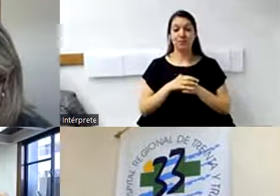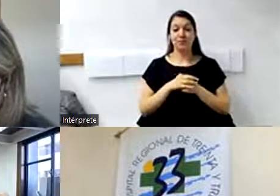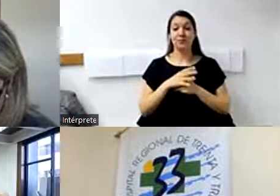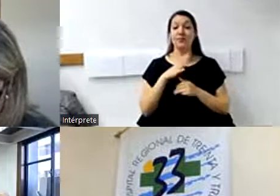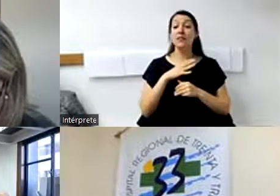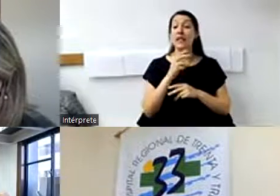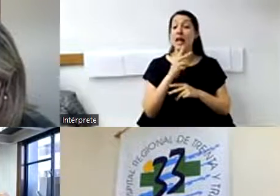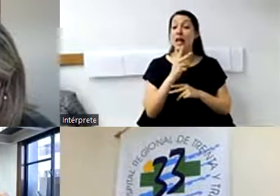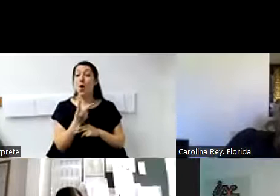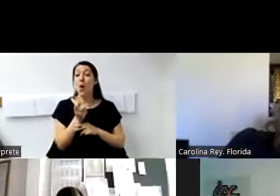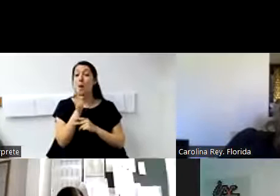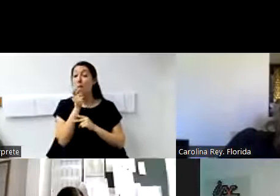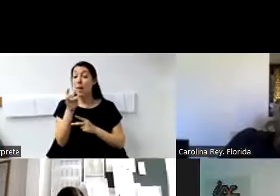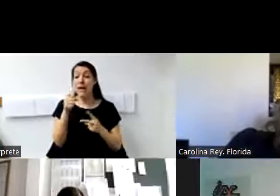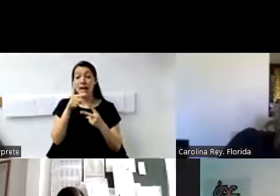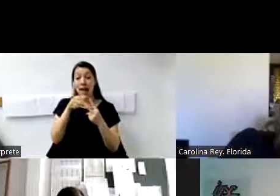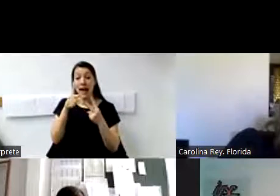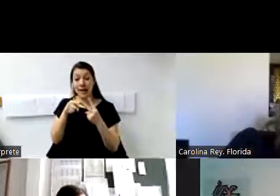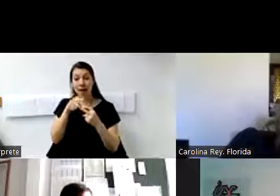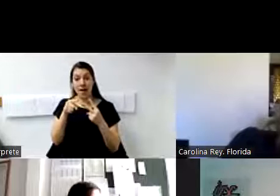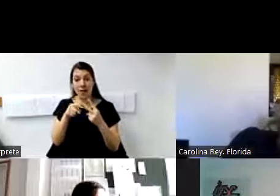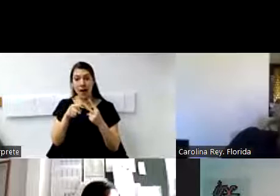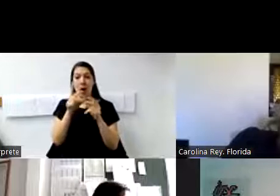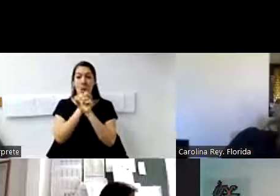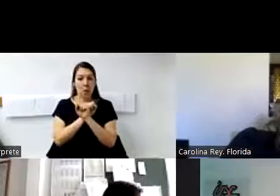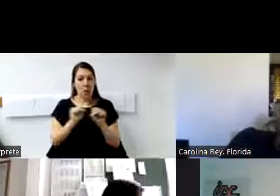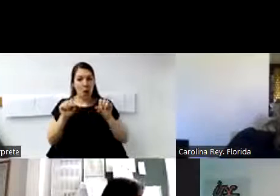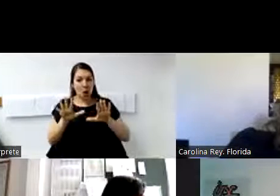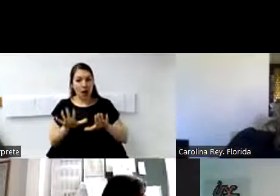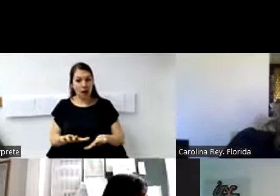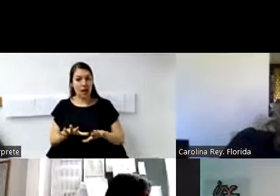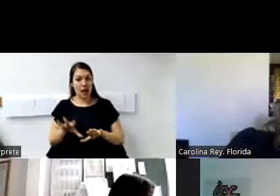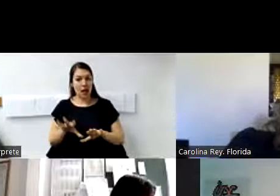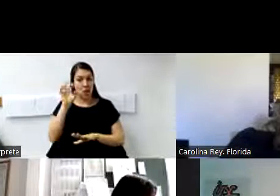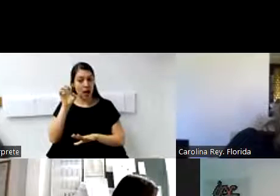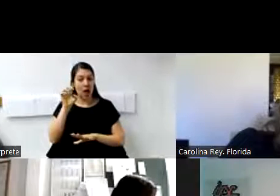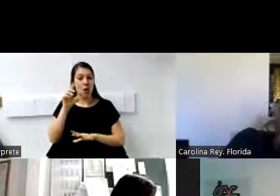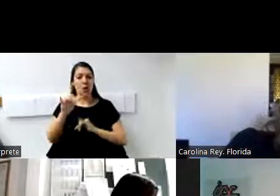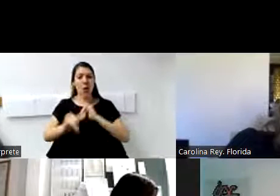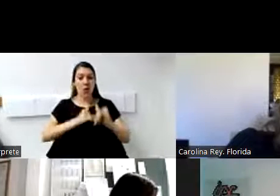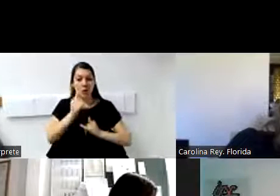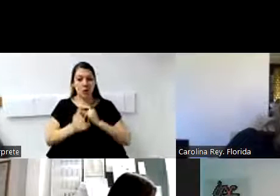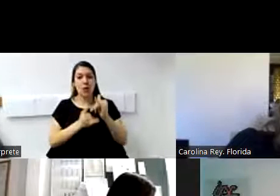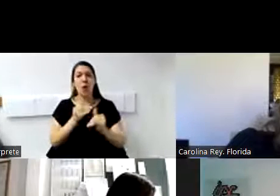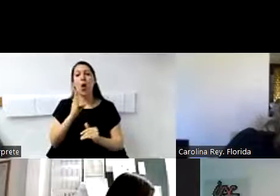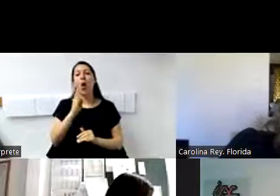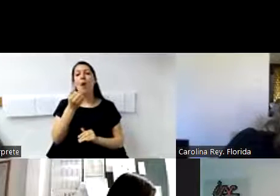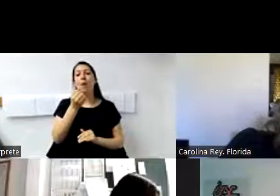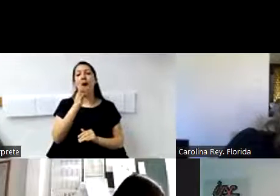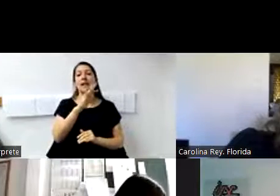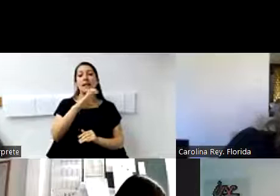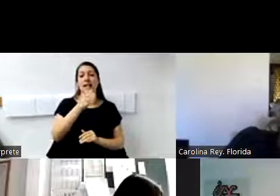Hay dos palabras, me puedo quedar a escucharlas si querés, Agustín. Bien. De Patricia, Eduardo.